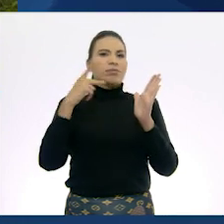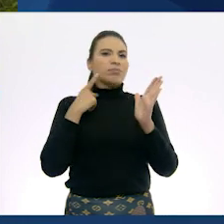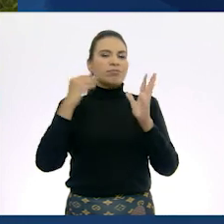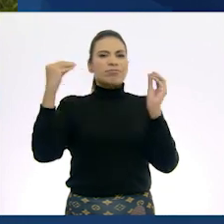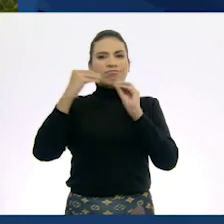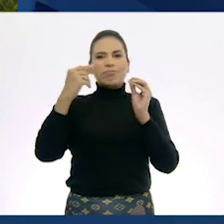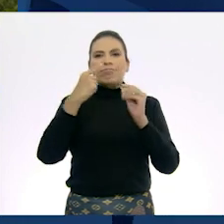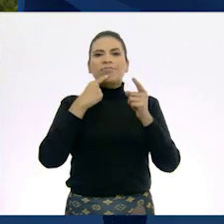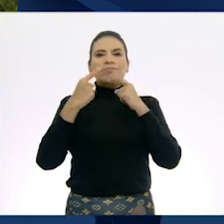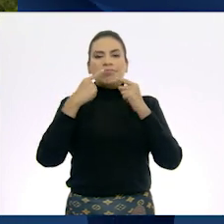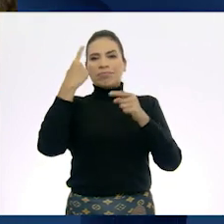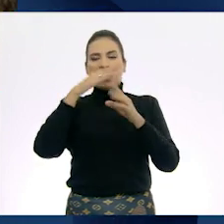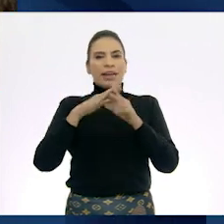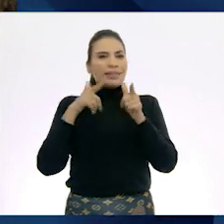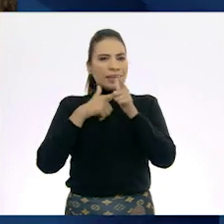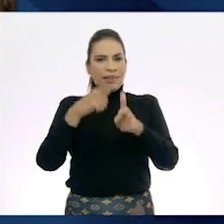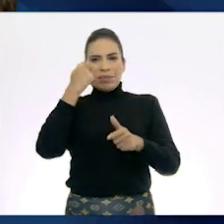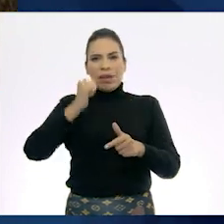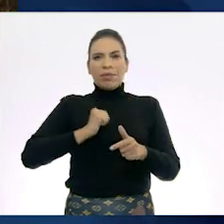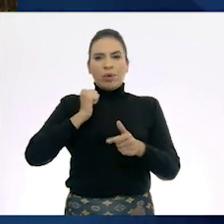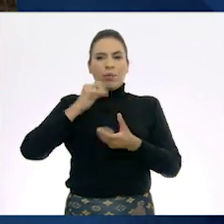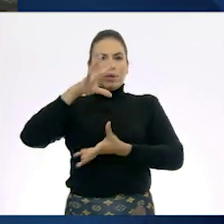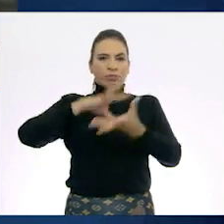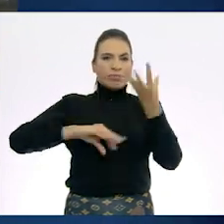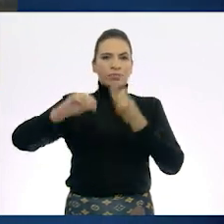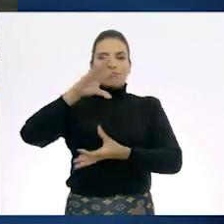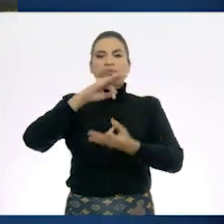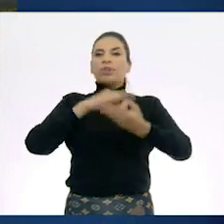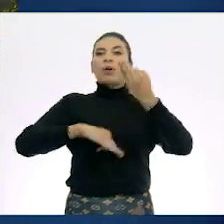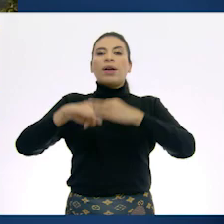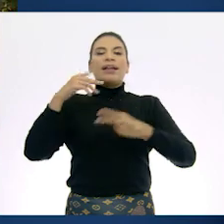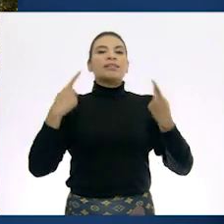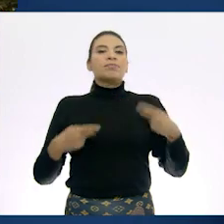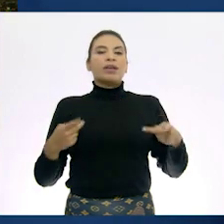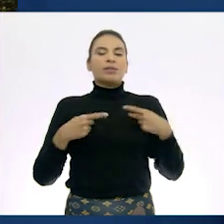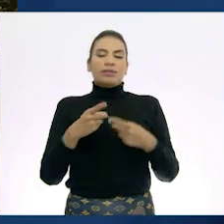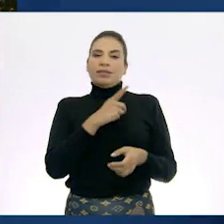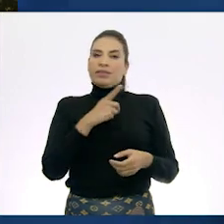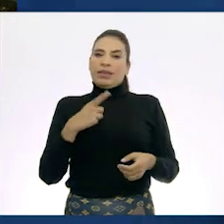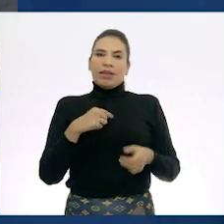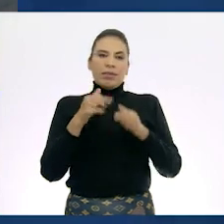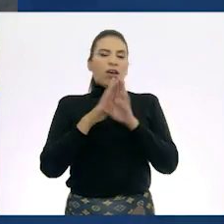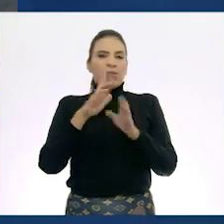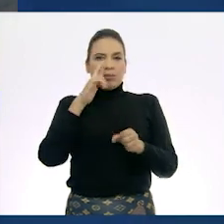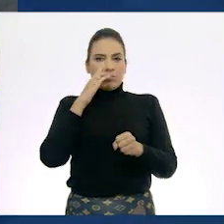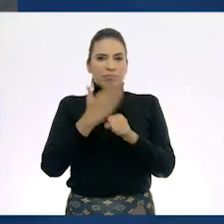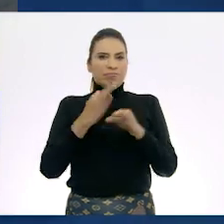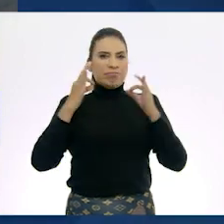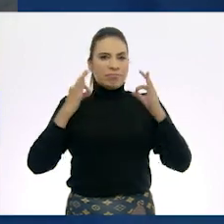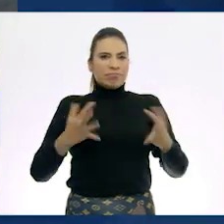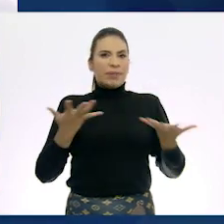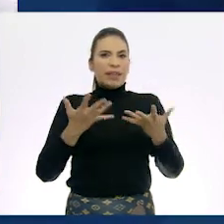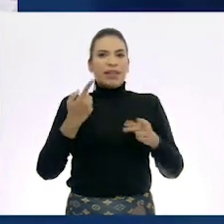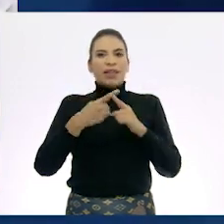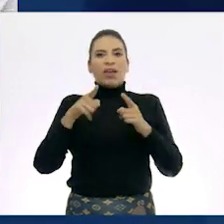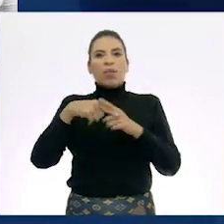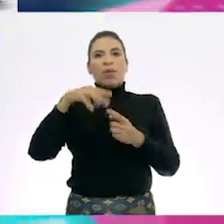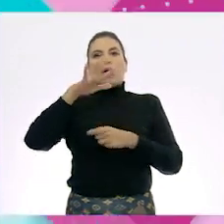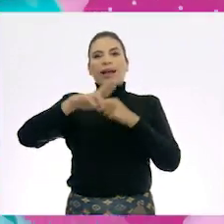esquemas de aprovechamiento sostenible y que todas las personas actúen de manera responsable con la